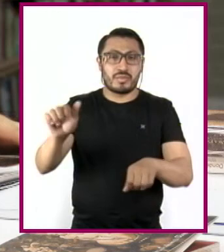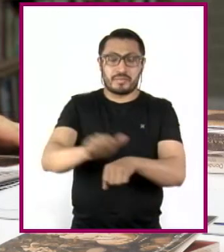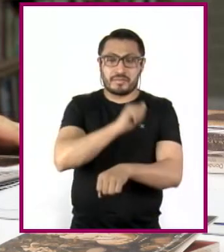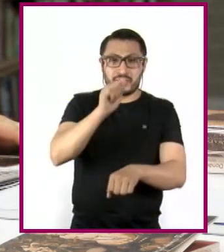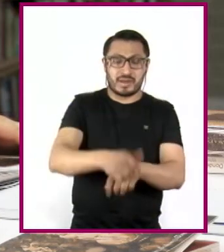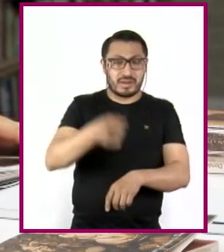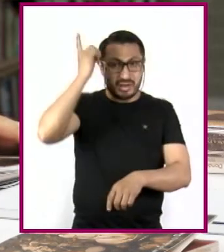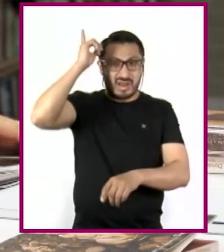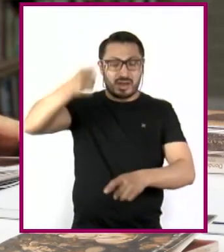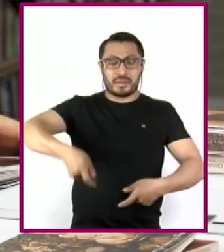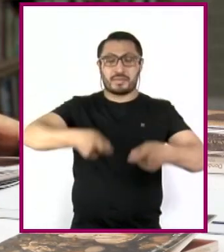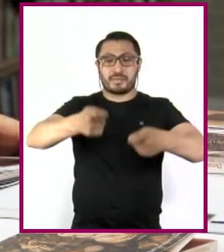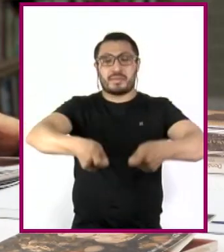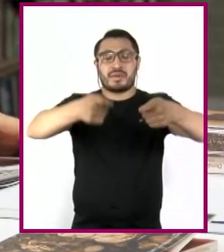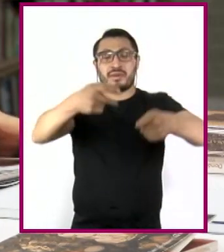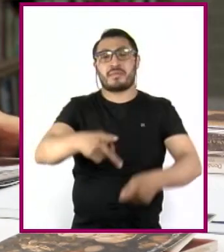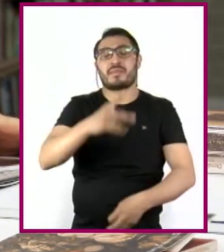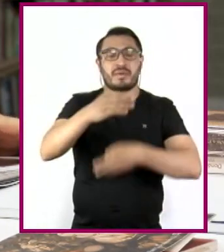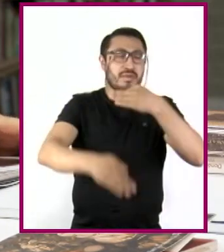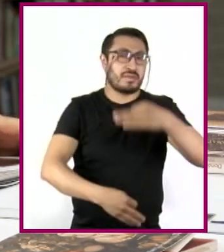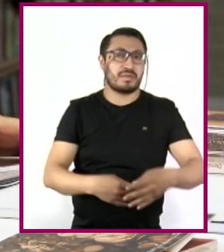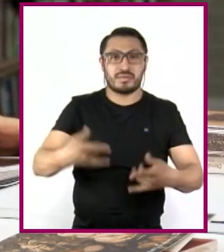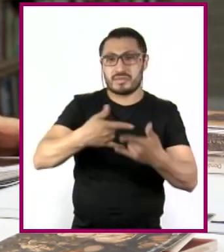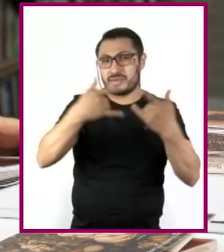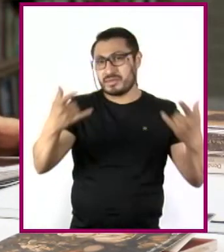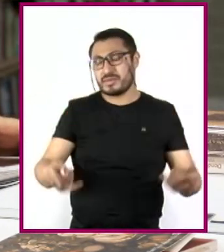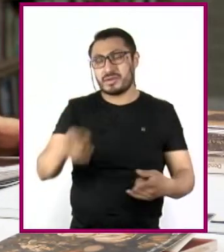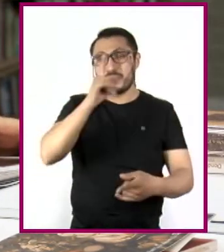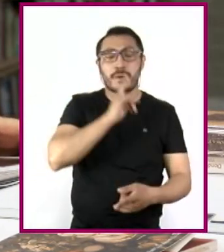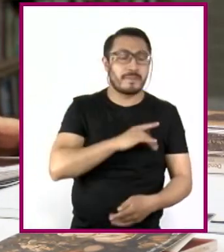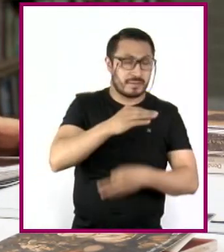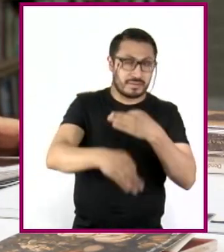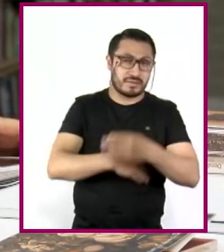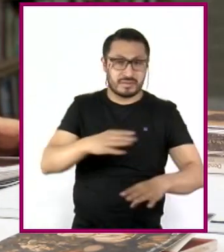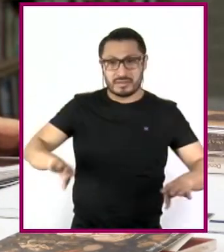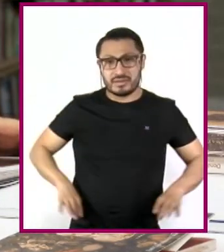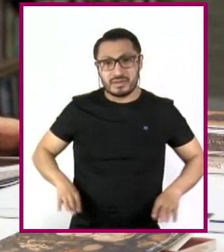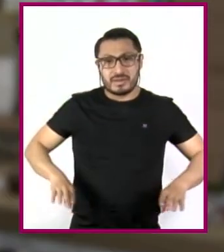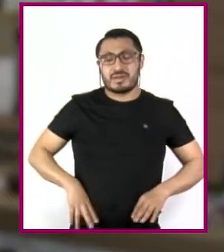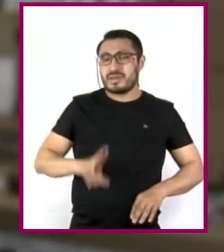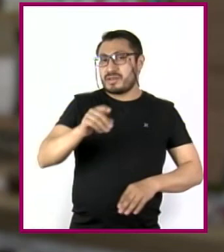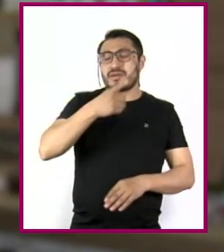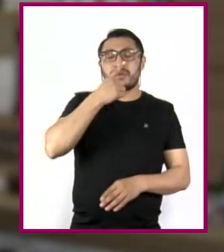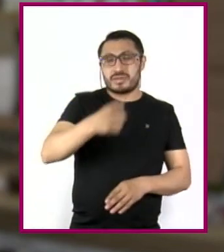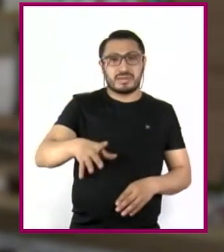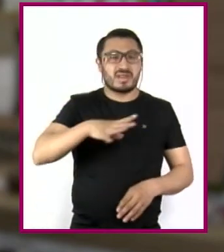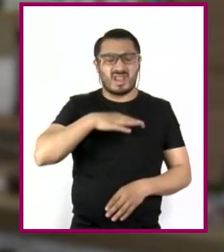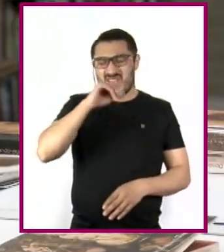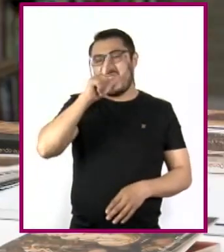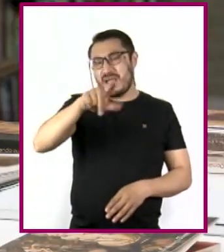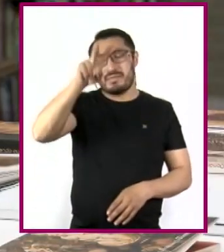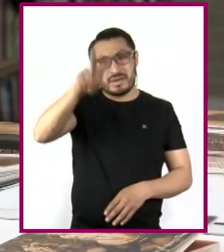Pero las alegorías, los mitos y las caracterizaciones no implican que el alma de hecho exista. Eso sí.